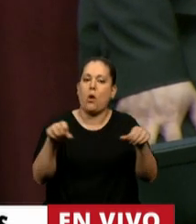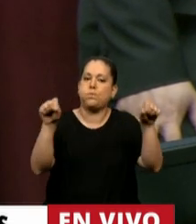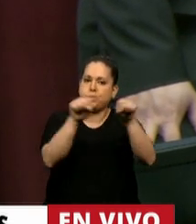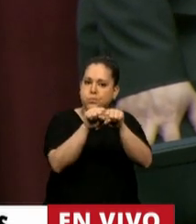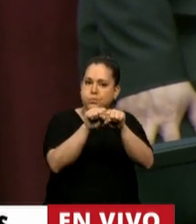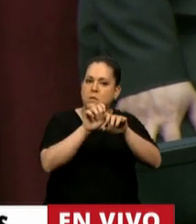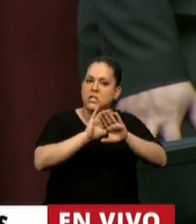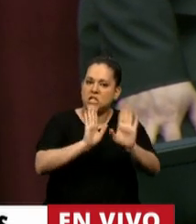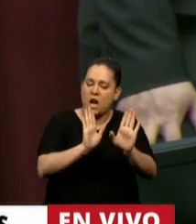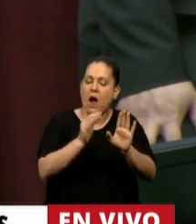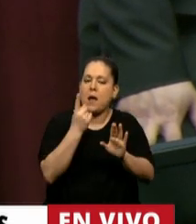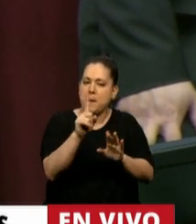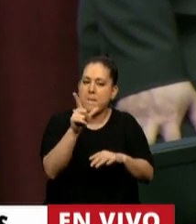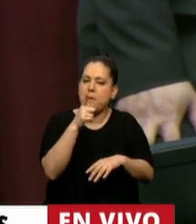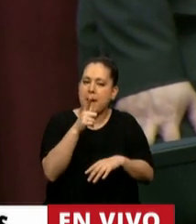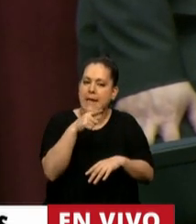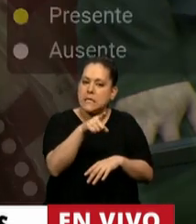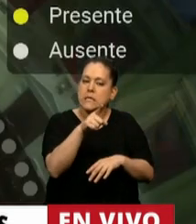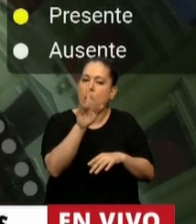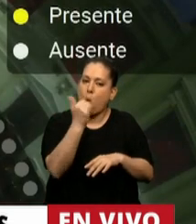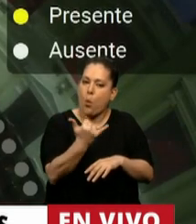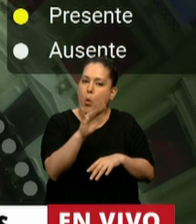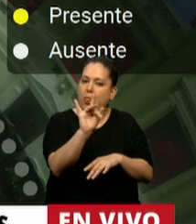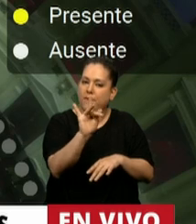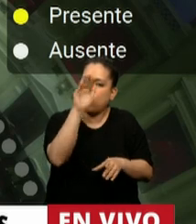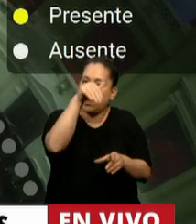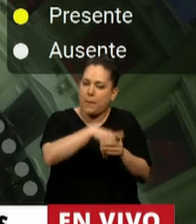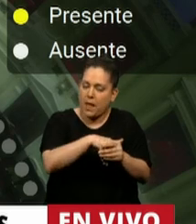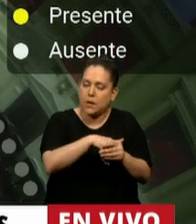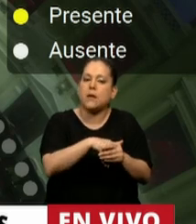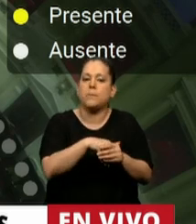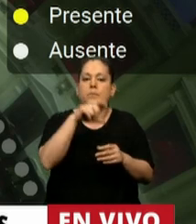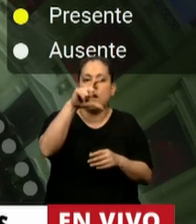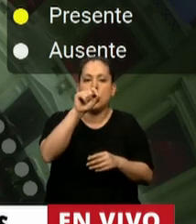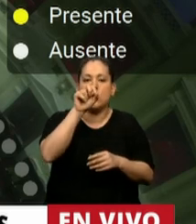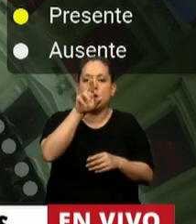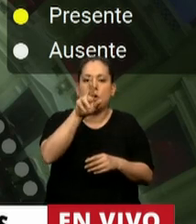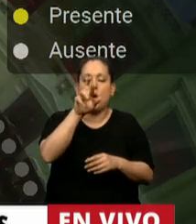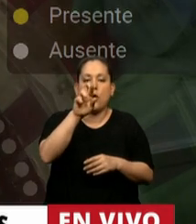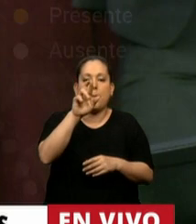evidentemente tuvieron dificultades para votar corpi